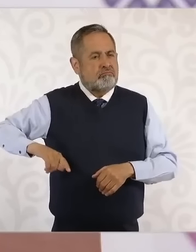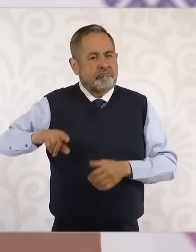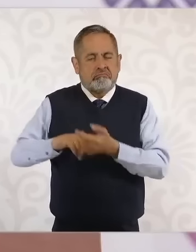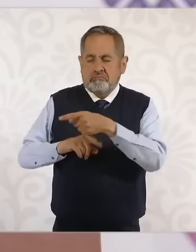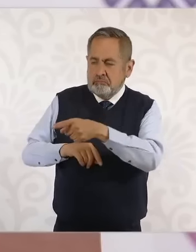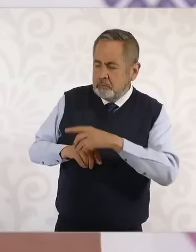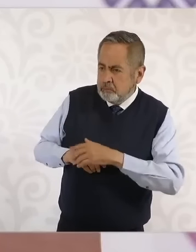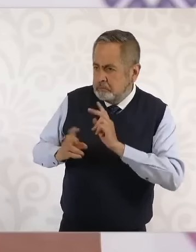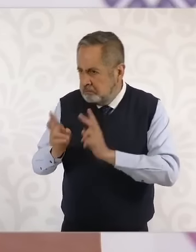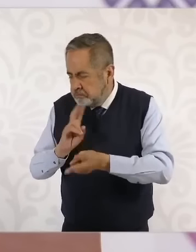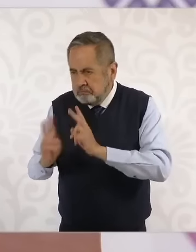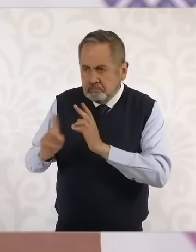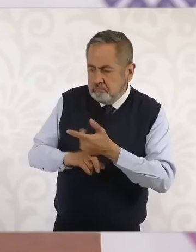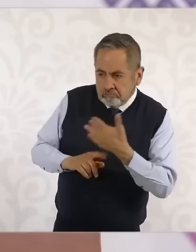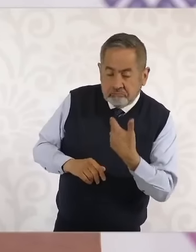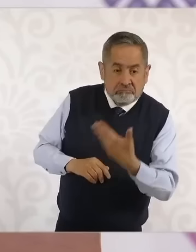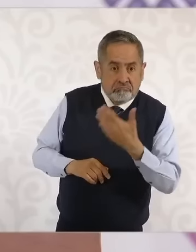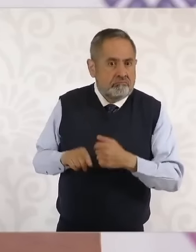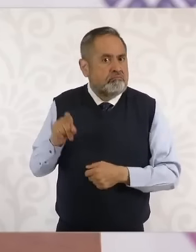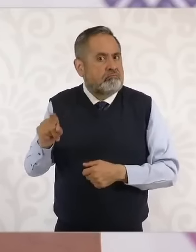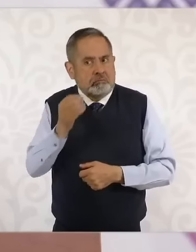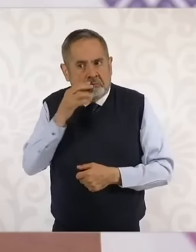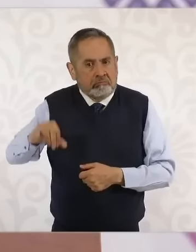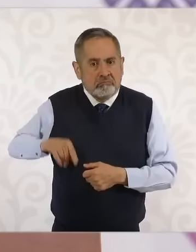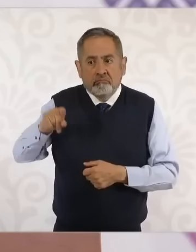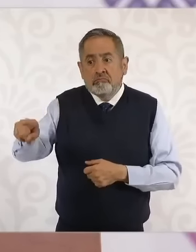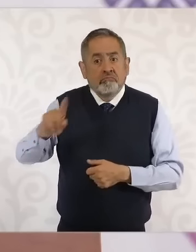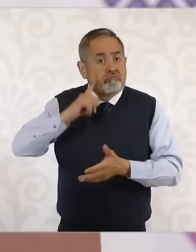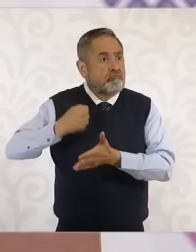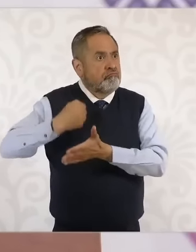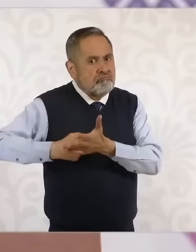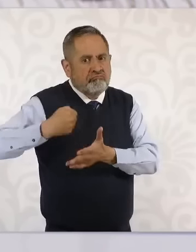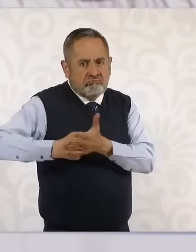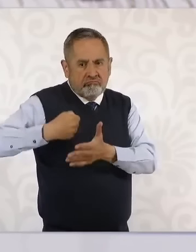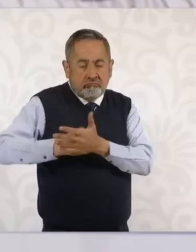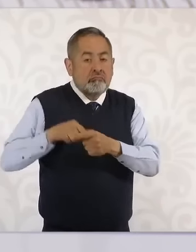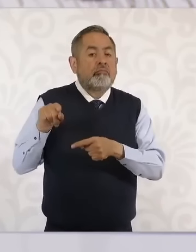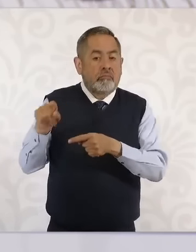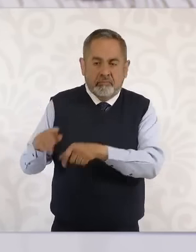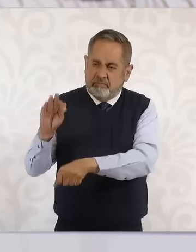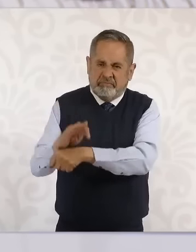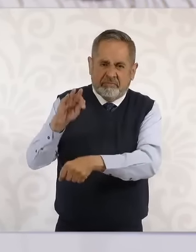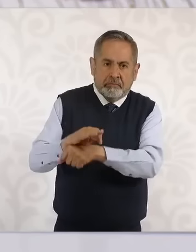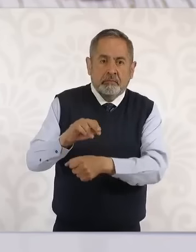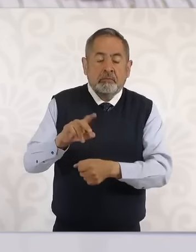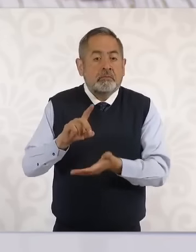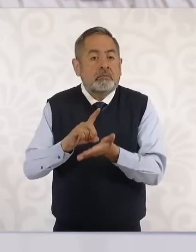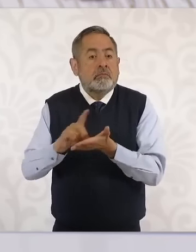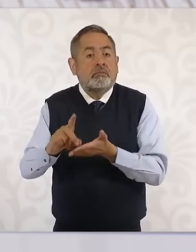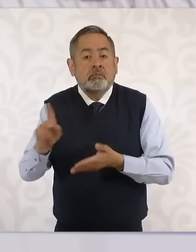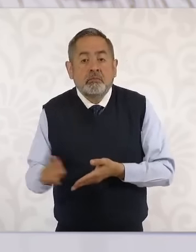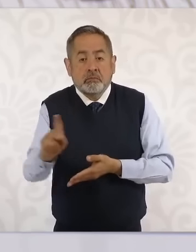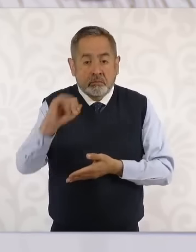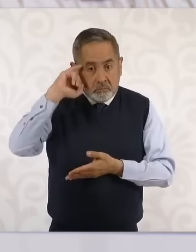Y ella particularmente es muy interesante porque es una activista principalmente por los derechos de los pueblos indígenas